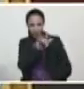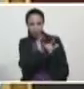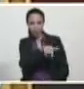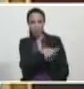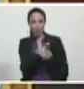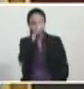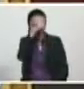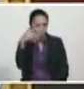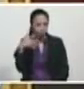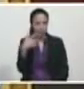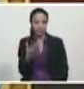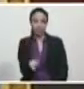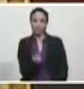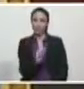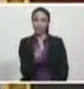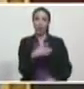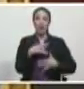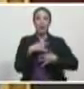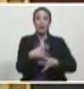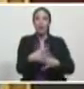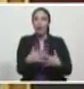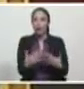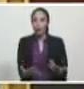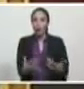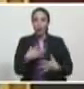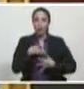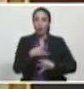¿Cuál es el interés de Donald Trump por Venezuela?